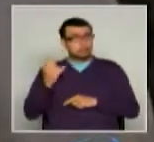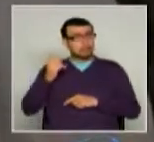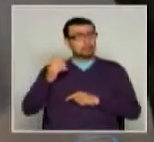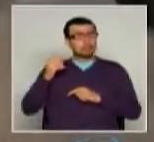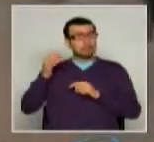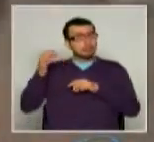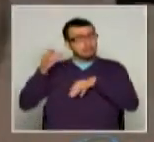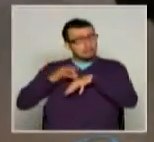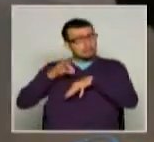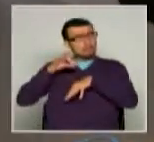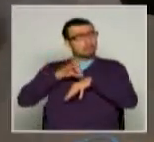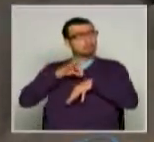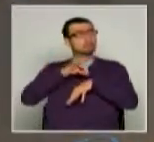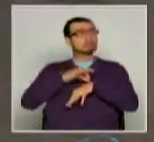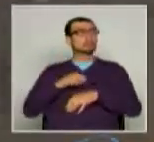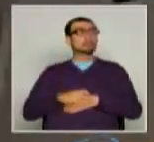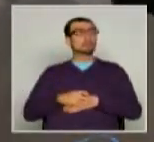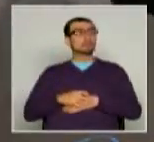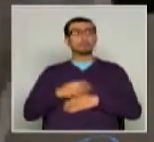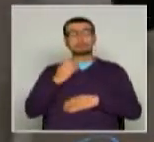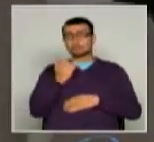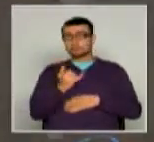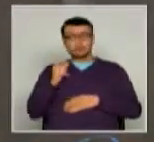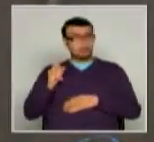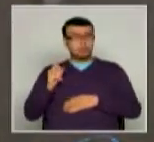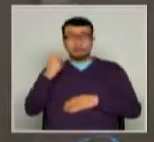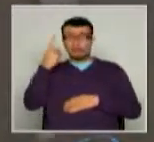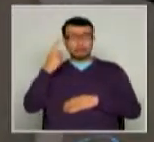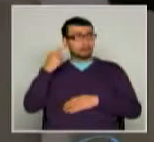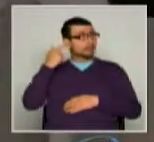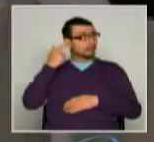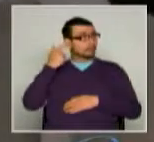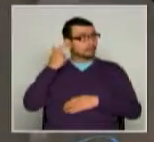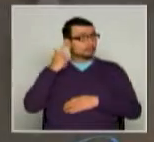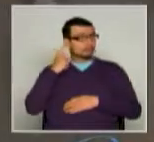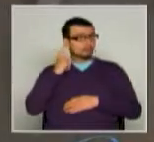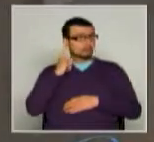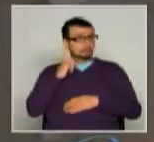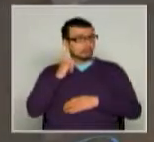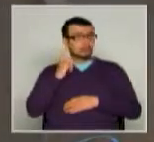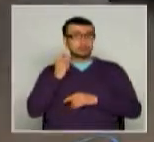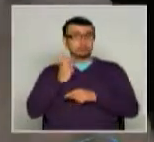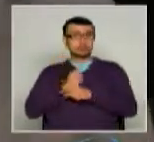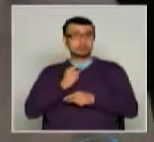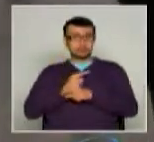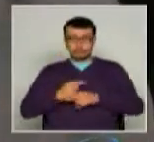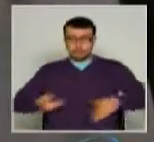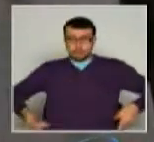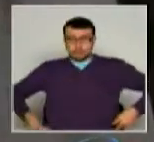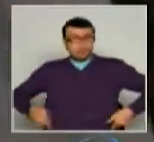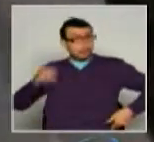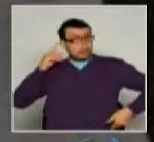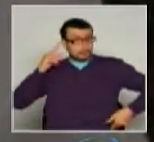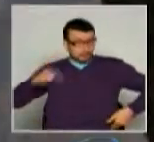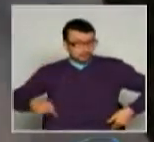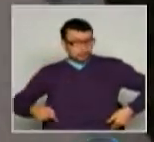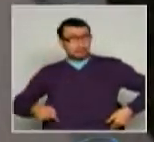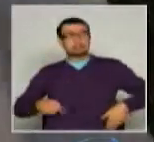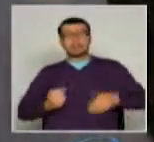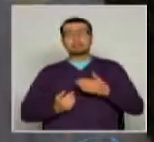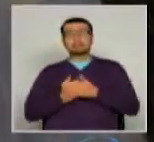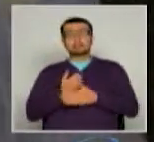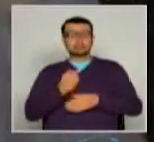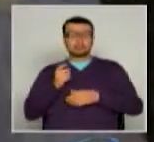y vamos a colocar sobre estos canales primarios, ¿sí?, que es la zona lumbar. Vamos a empezar colocando las agujitas para ayudar en el